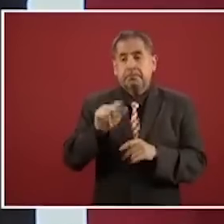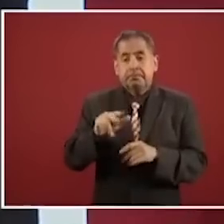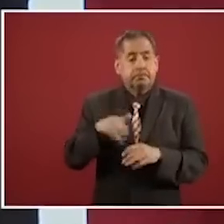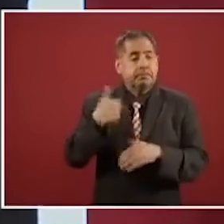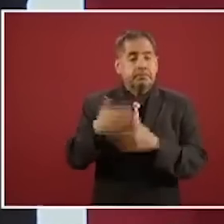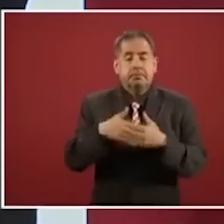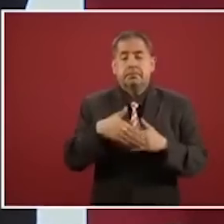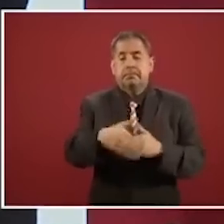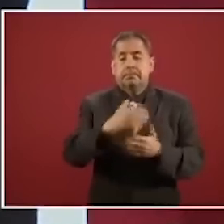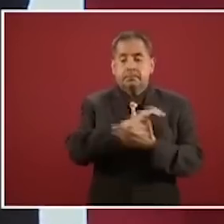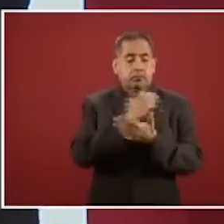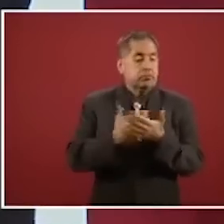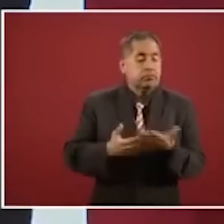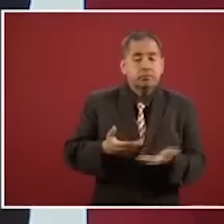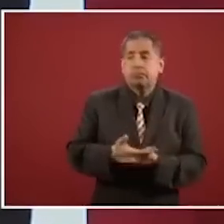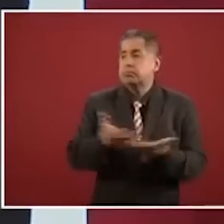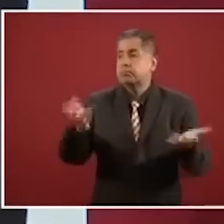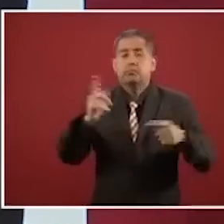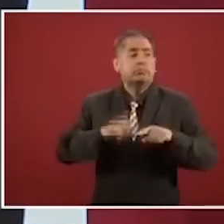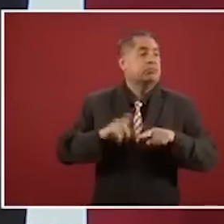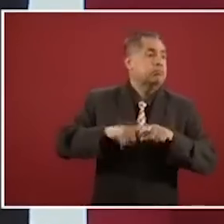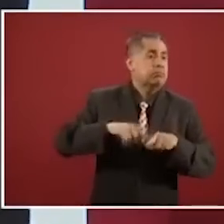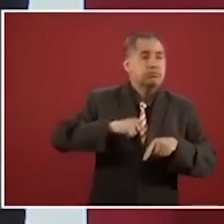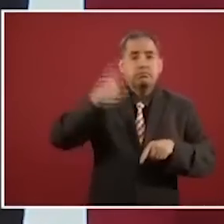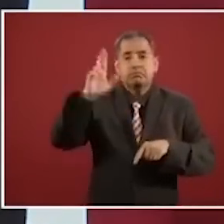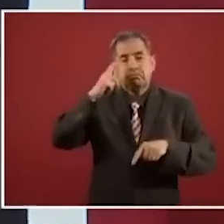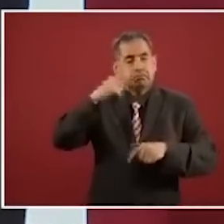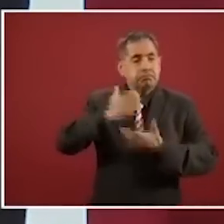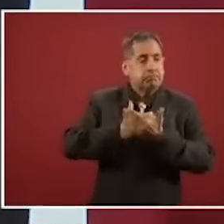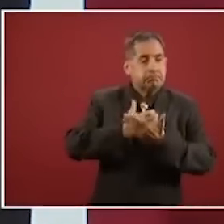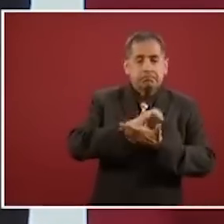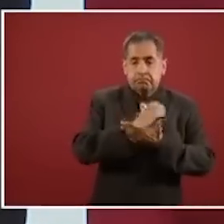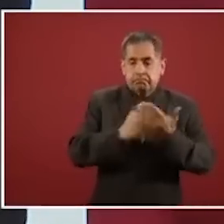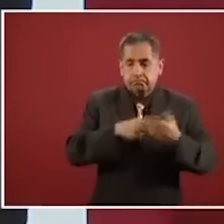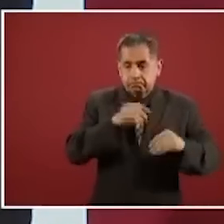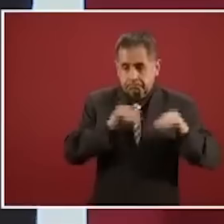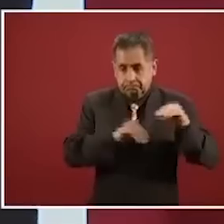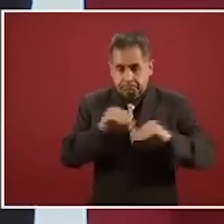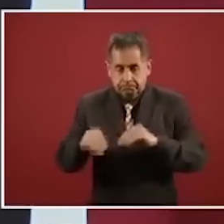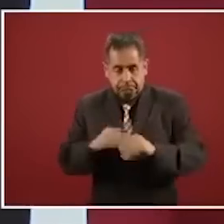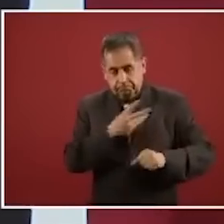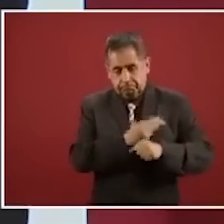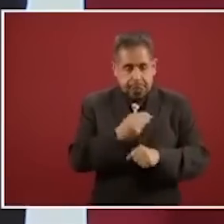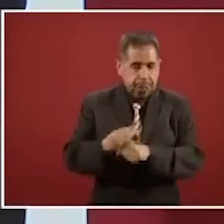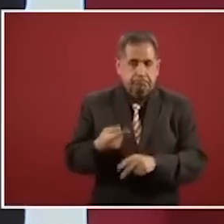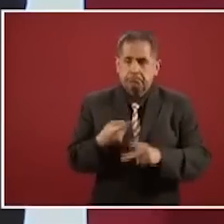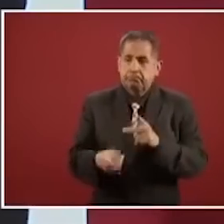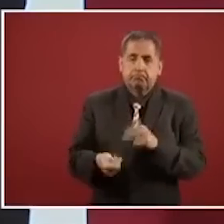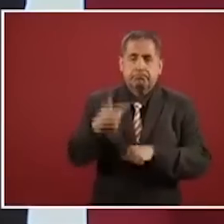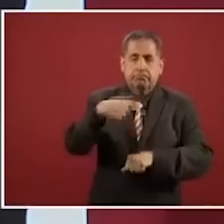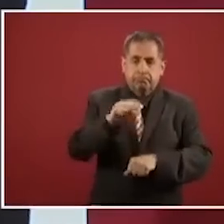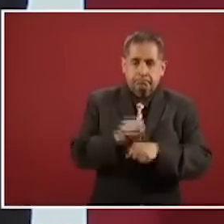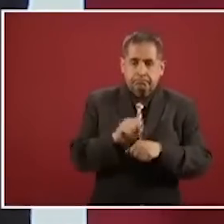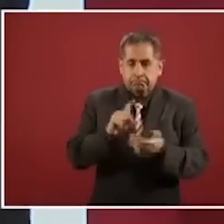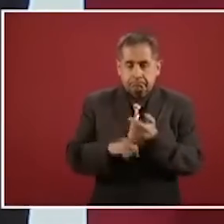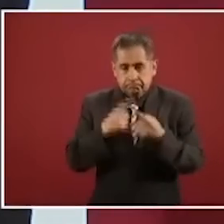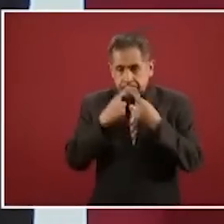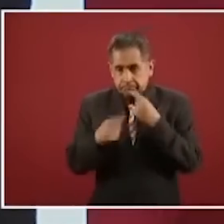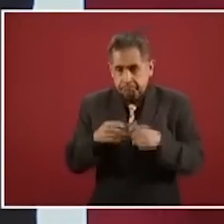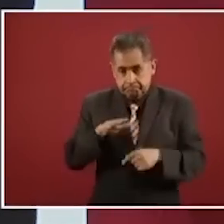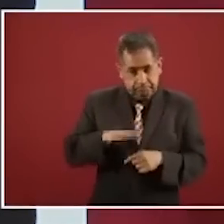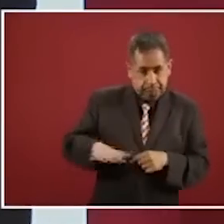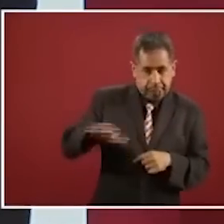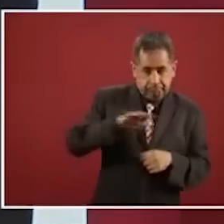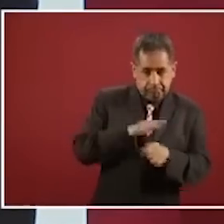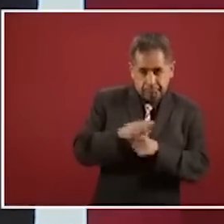licitación, lanzarla a la brevedad. Y lo iremos obviamente por tramos. Empezamos la primera semana, decidiremos sobre esta zona qué